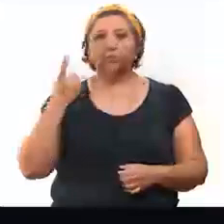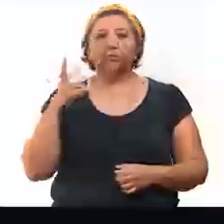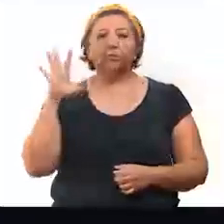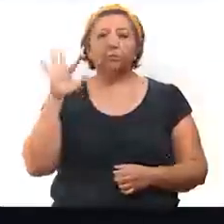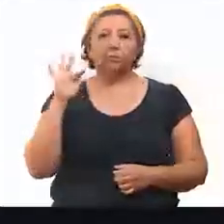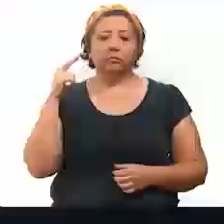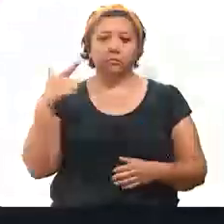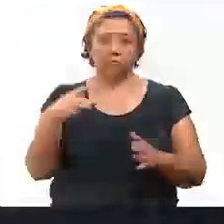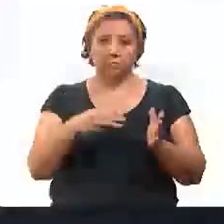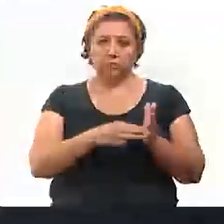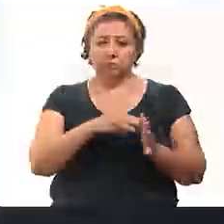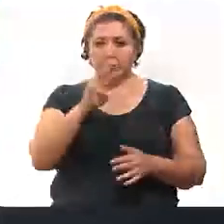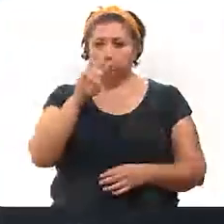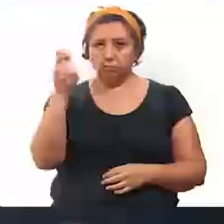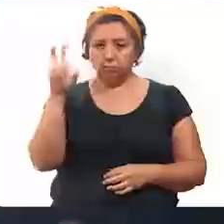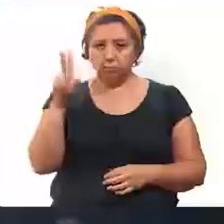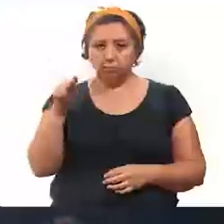diagnosticado